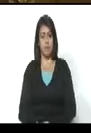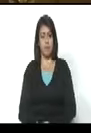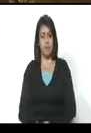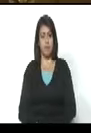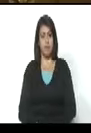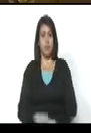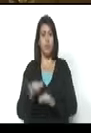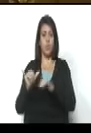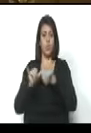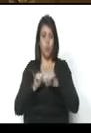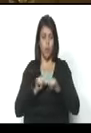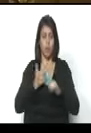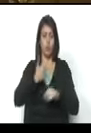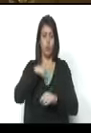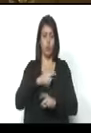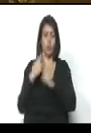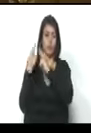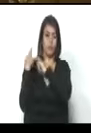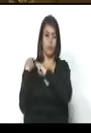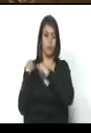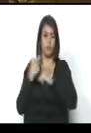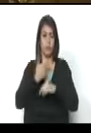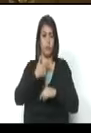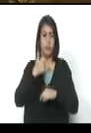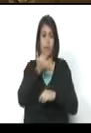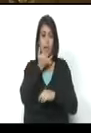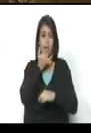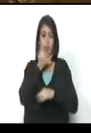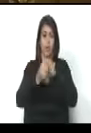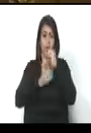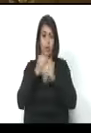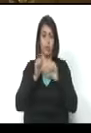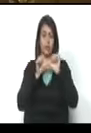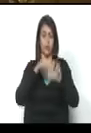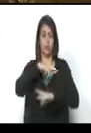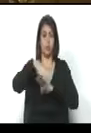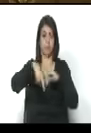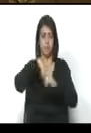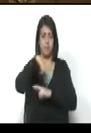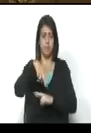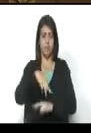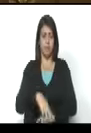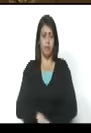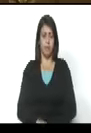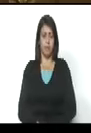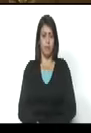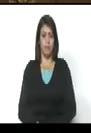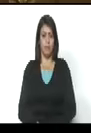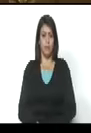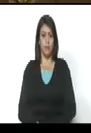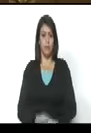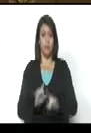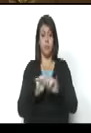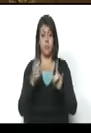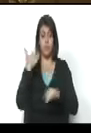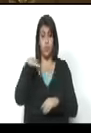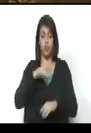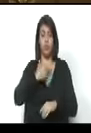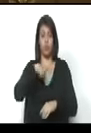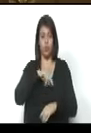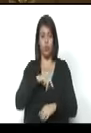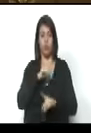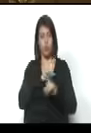como nosotros aceptamos la responsabilidad de los errores cometidos durante la revolución. Pero al menos nosotros